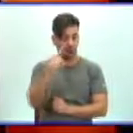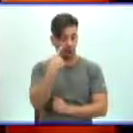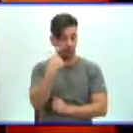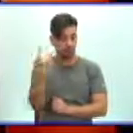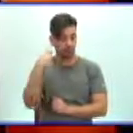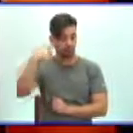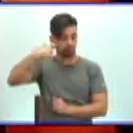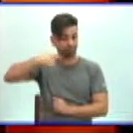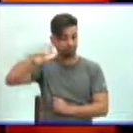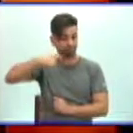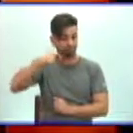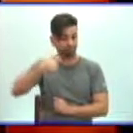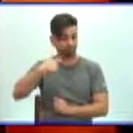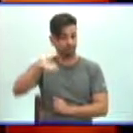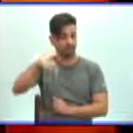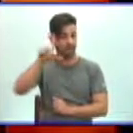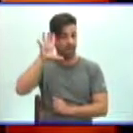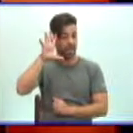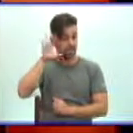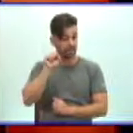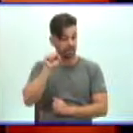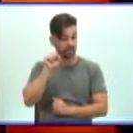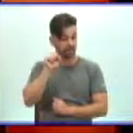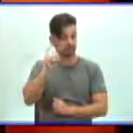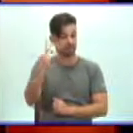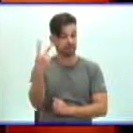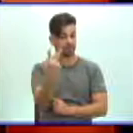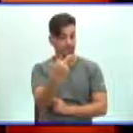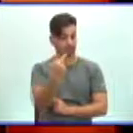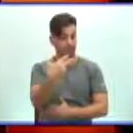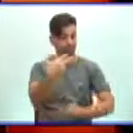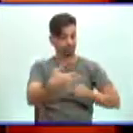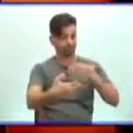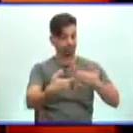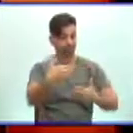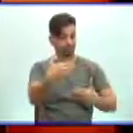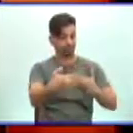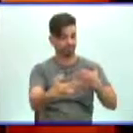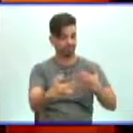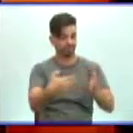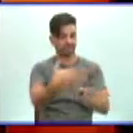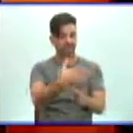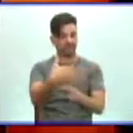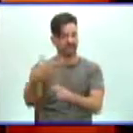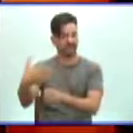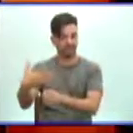para ir entendiendo estos dos fenómenos que se dan en nuestro planeta y las diferencias entre ellas.